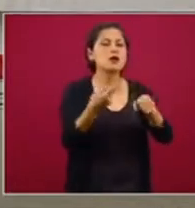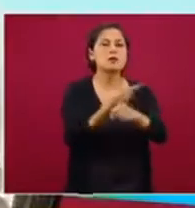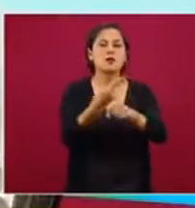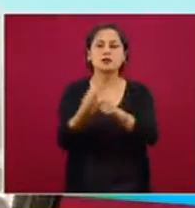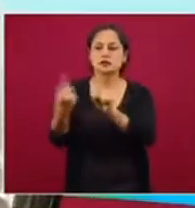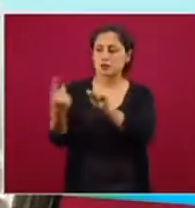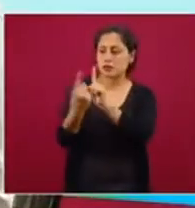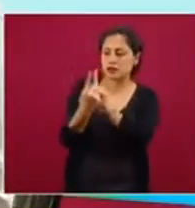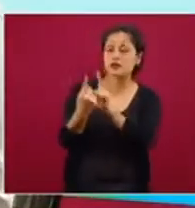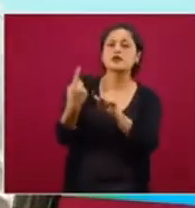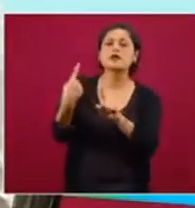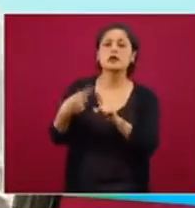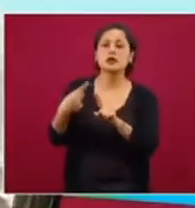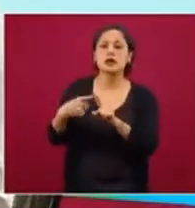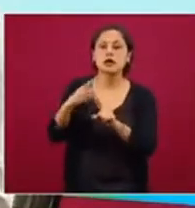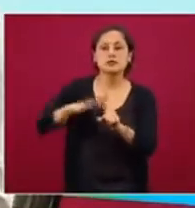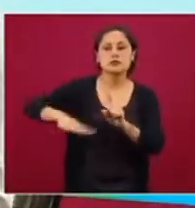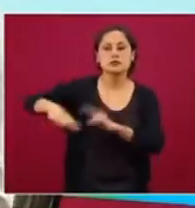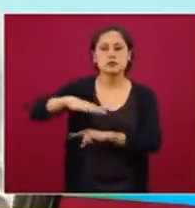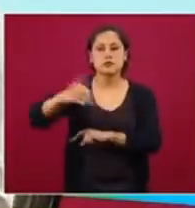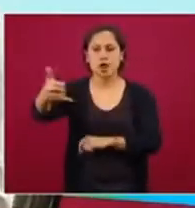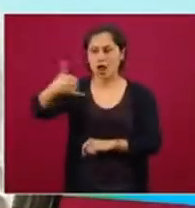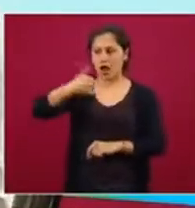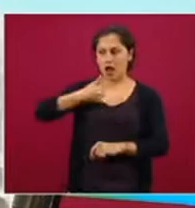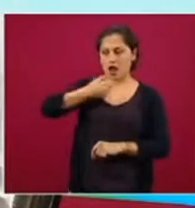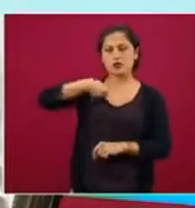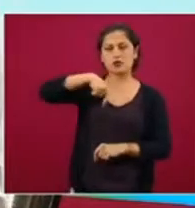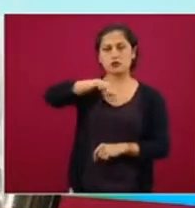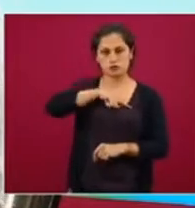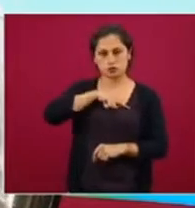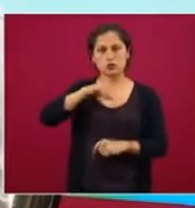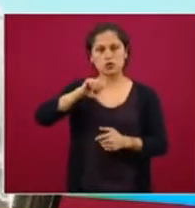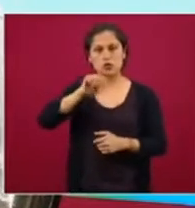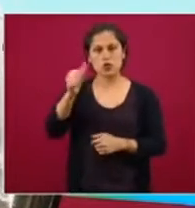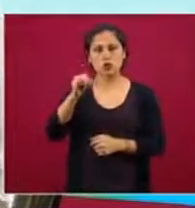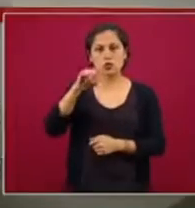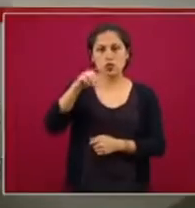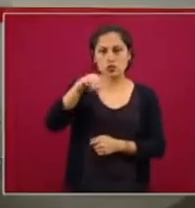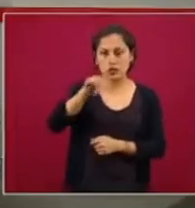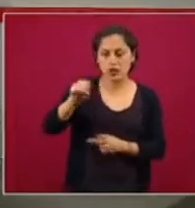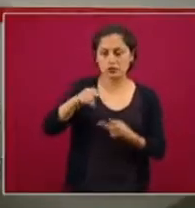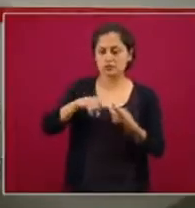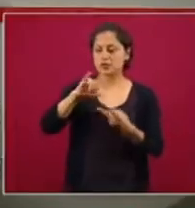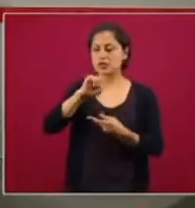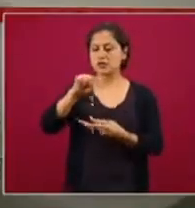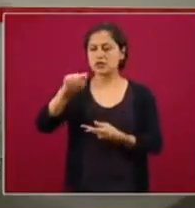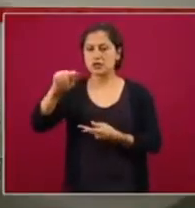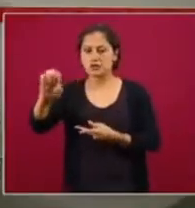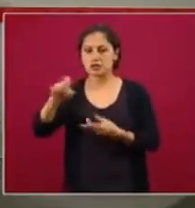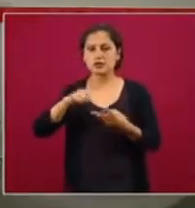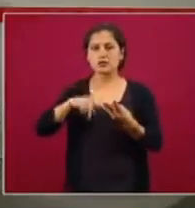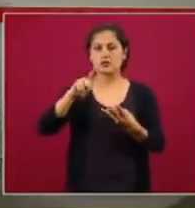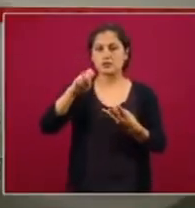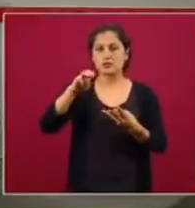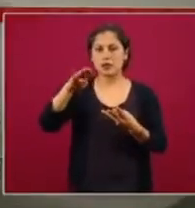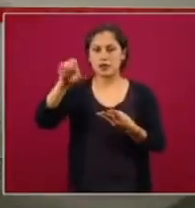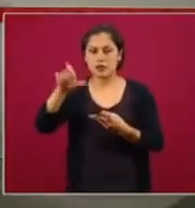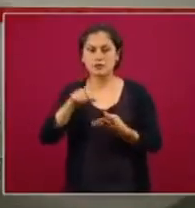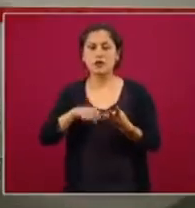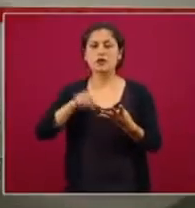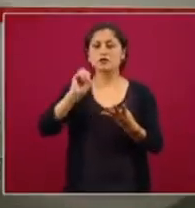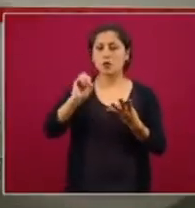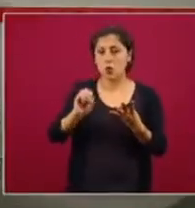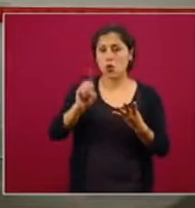con nosotros. Y en los que no son del Seguro Social o del ISSSTE o de Pemex o de las Fuerzas Armadas, que tienen su